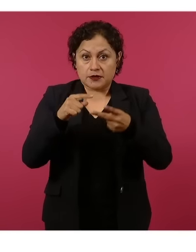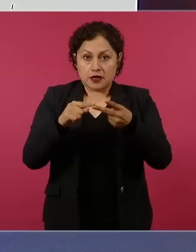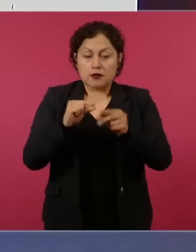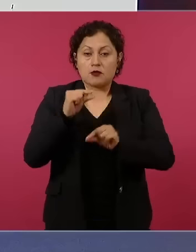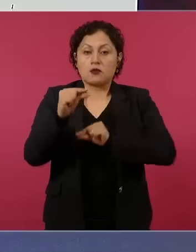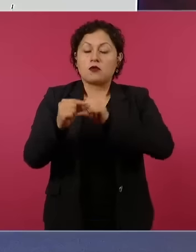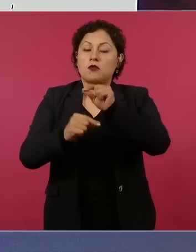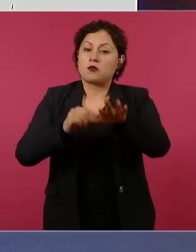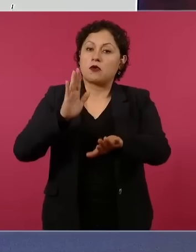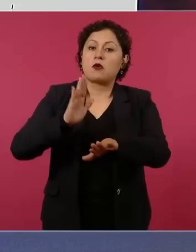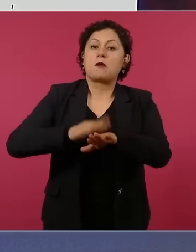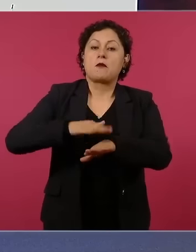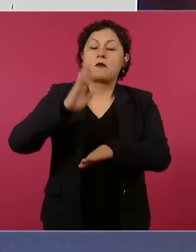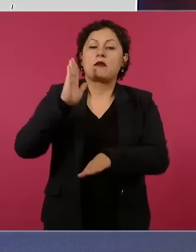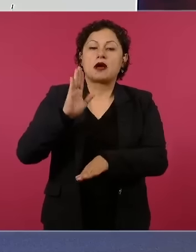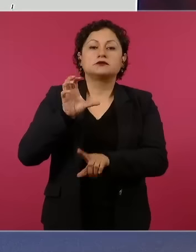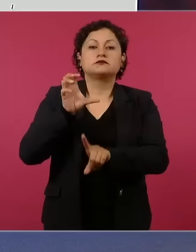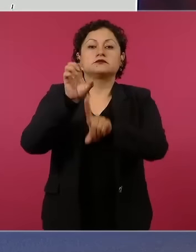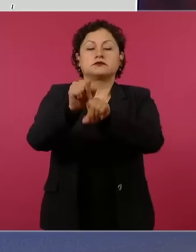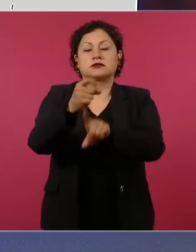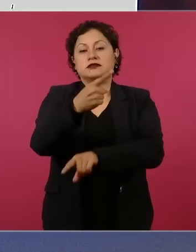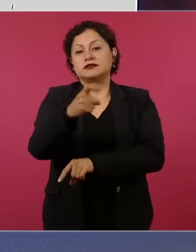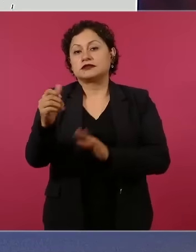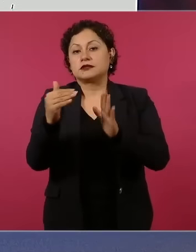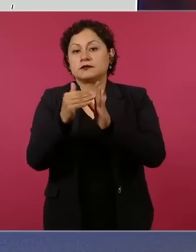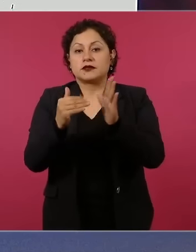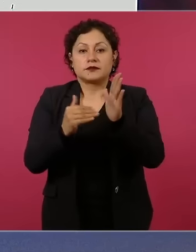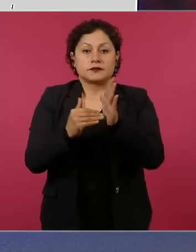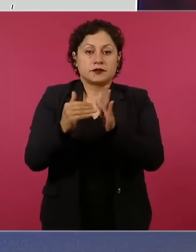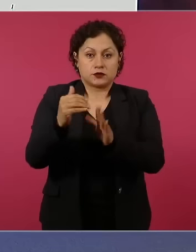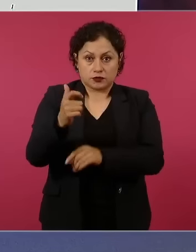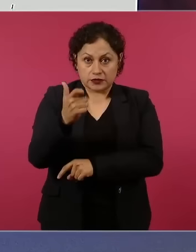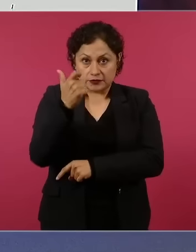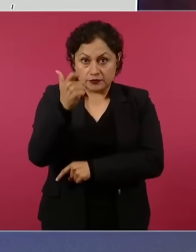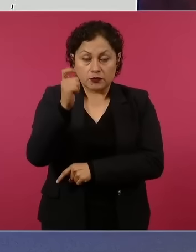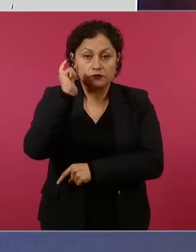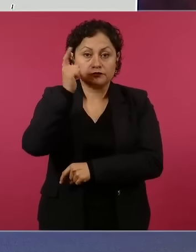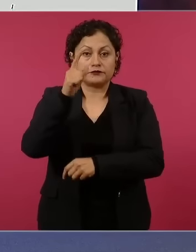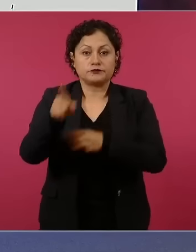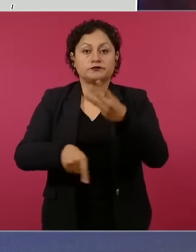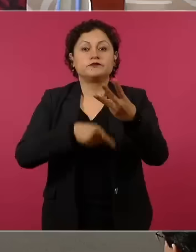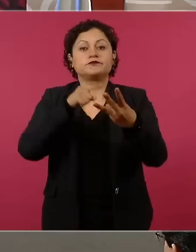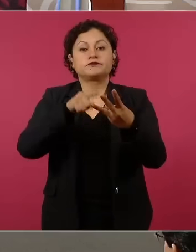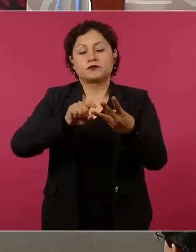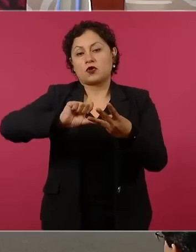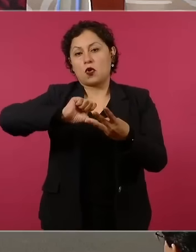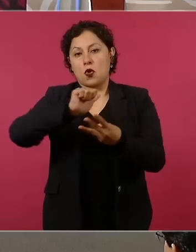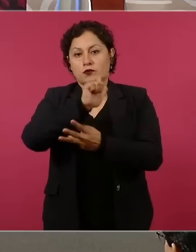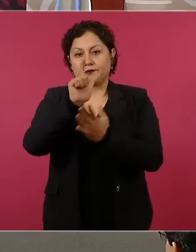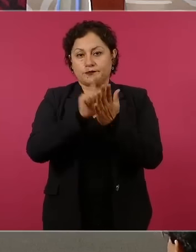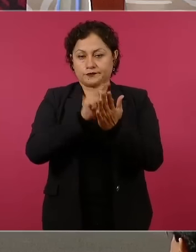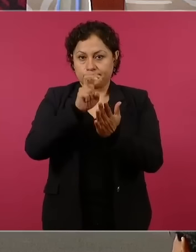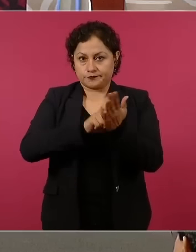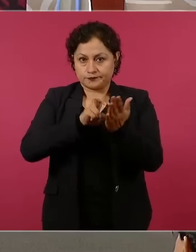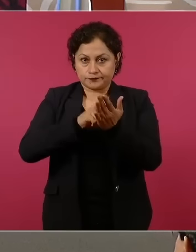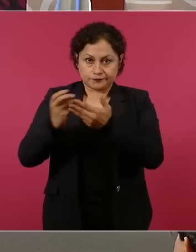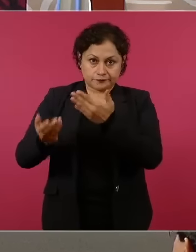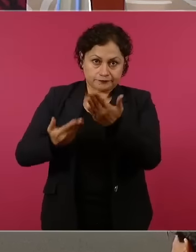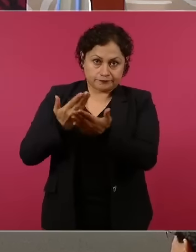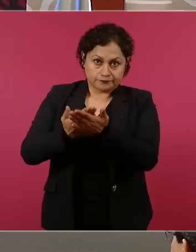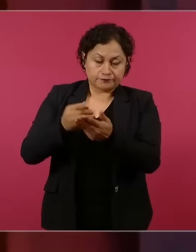ahorro de 100,000 millones de pesos. Y finalmente, un tercer cambio importante que ha abierto a